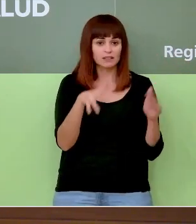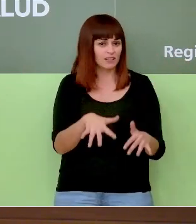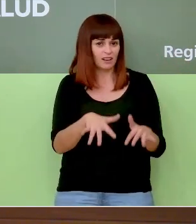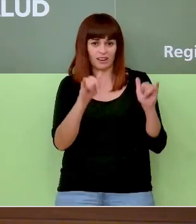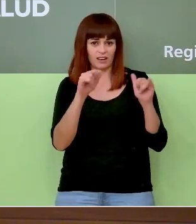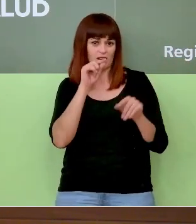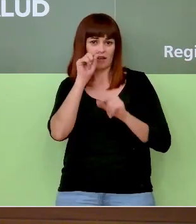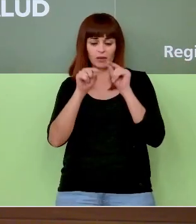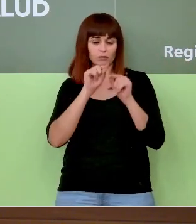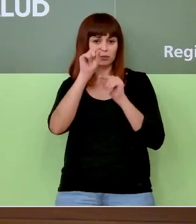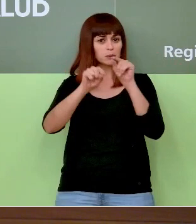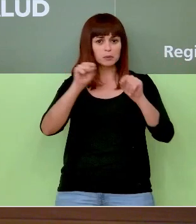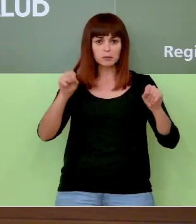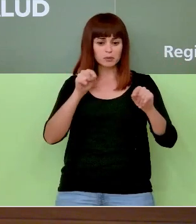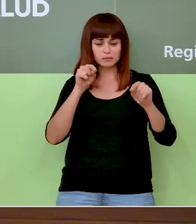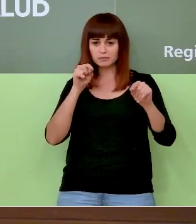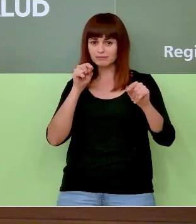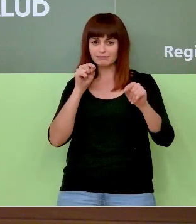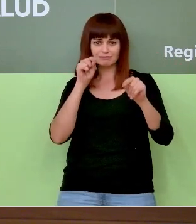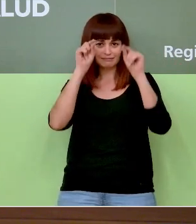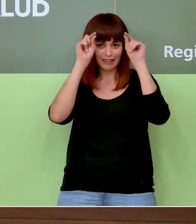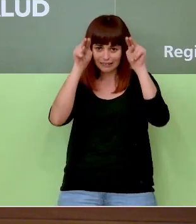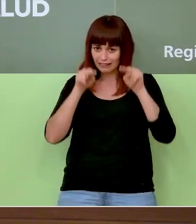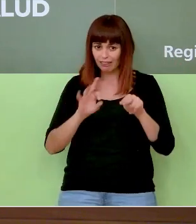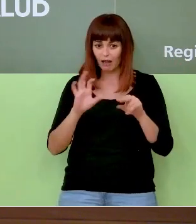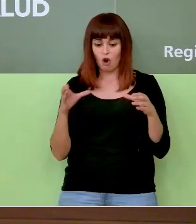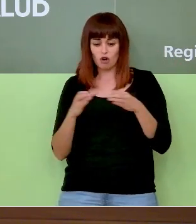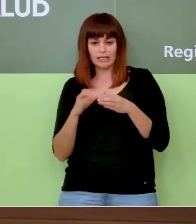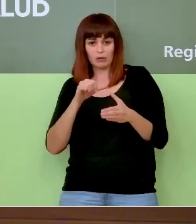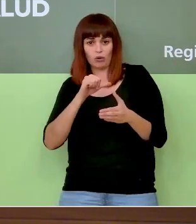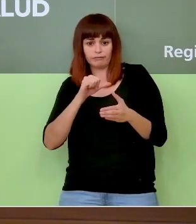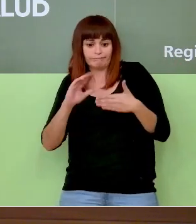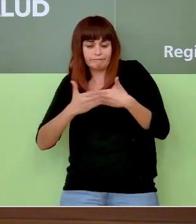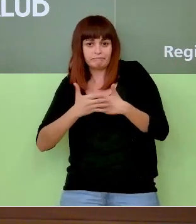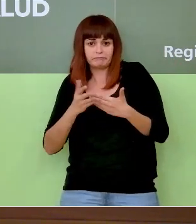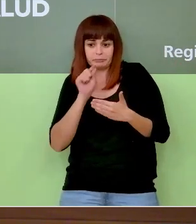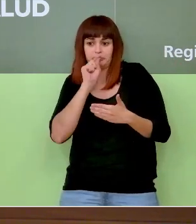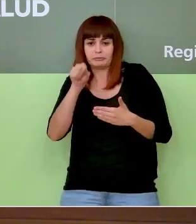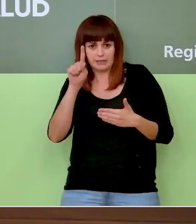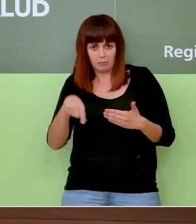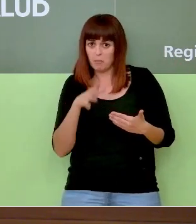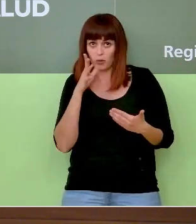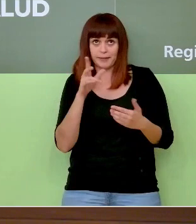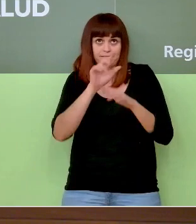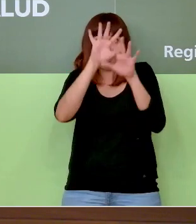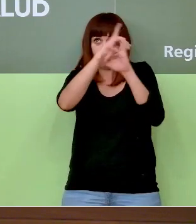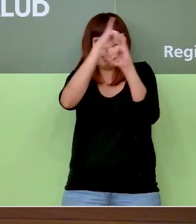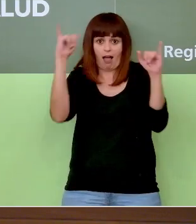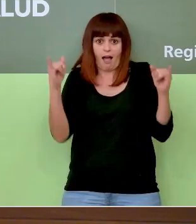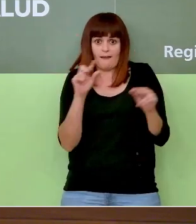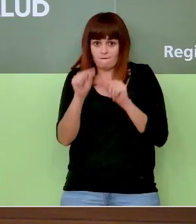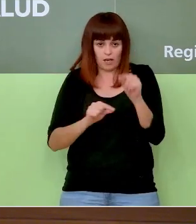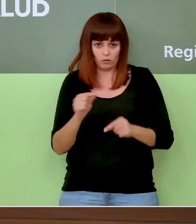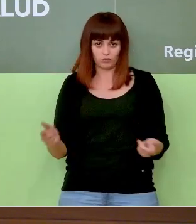virus se introduce en las residencias como en cualquier otro colectivo cerrado porque el virus circula en la comunidad.